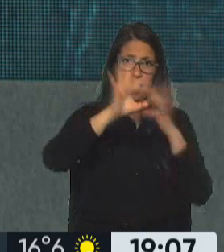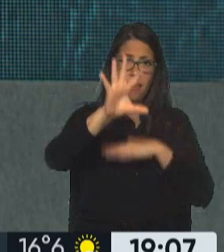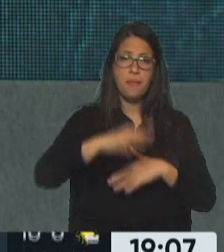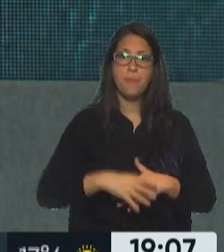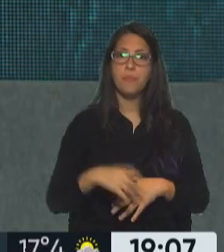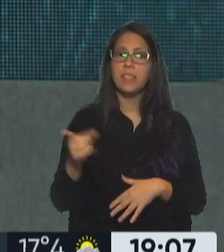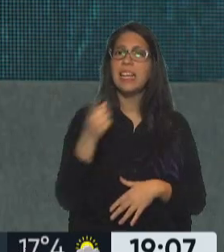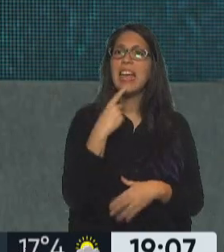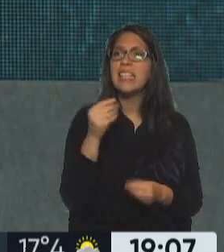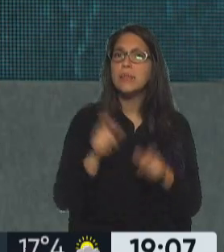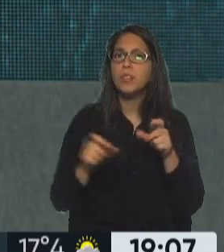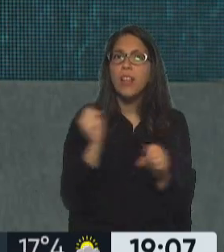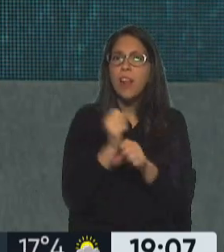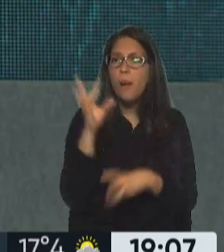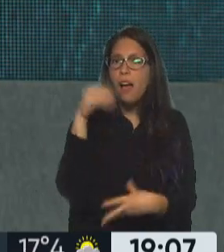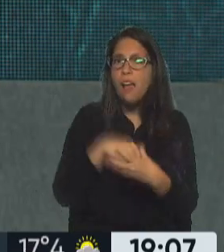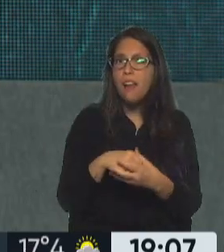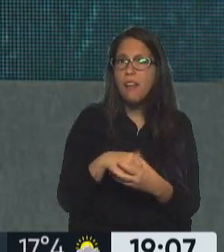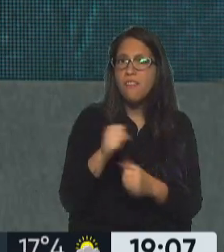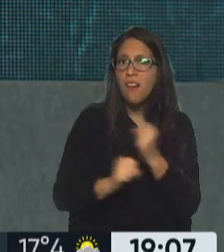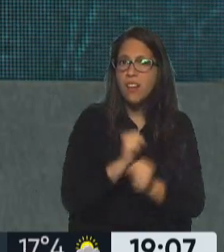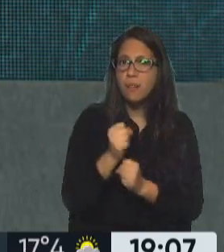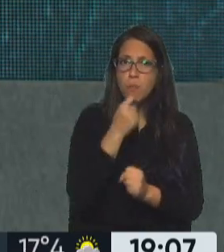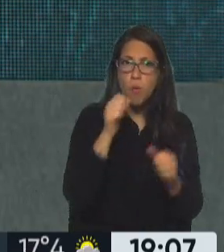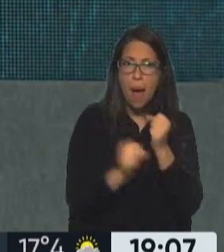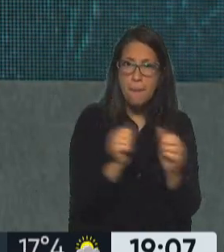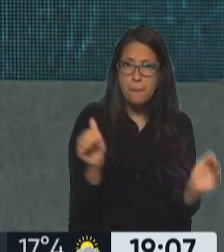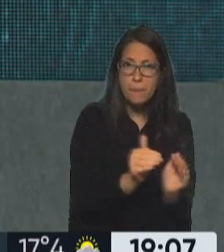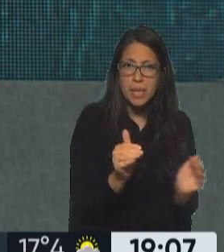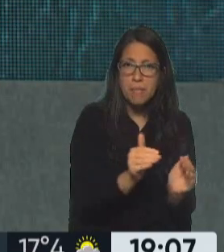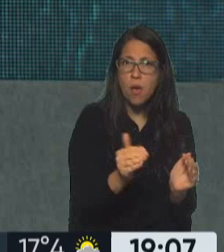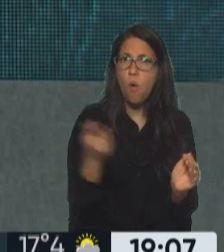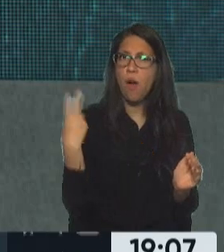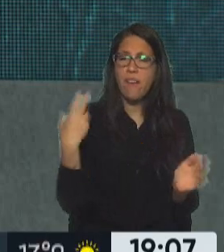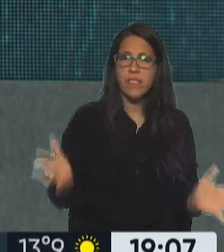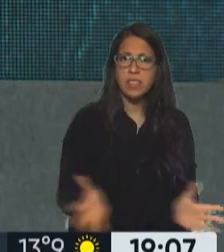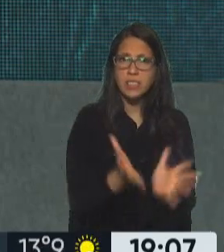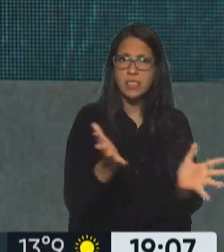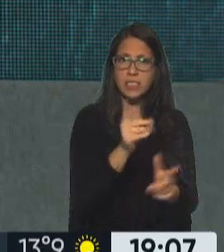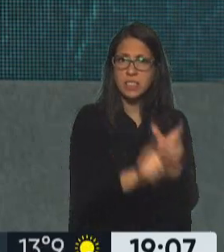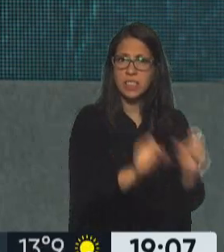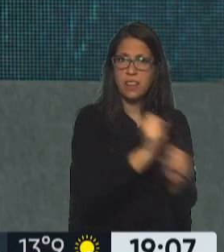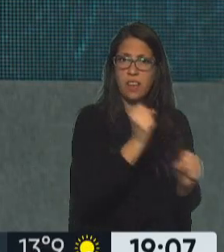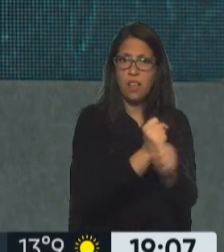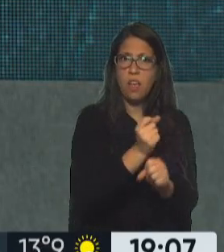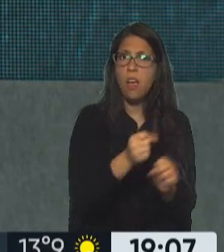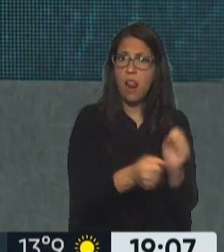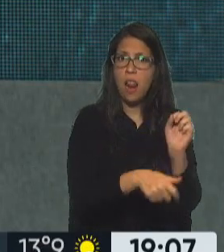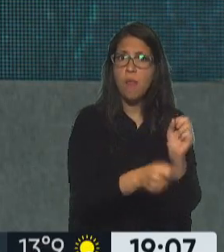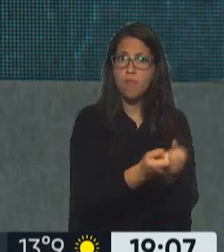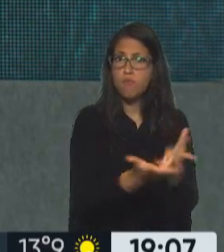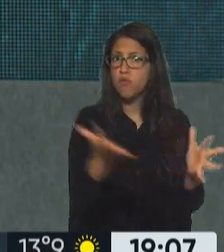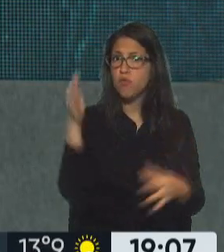Qué dicen los trabajadores hoy veía por ejemplo que en una pyme un jefe arengaba sus trabajadores que habían votado muchos